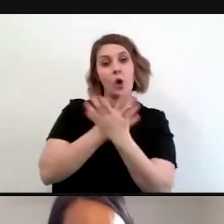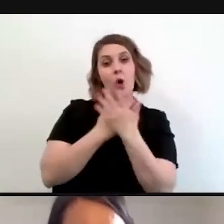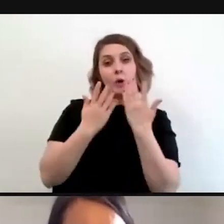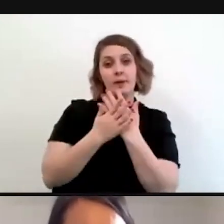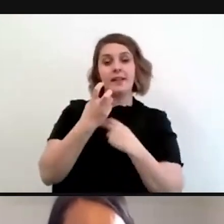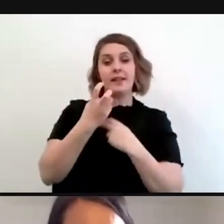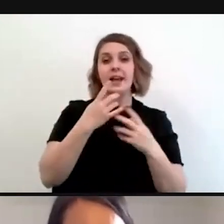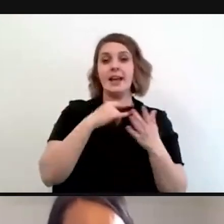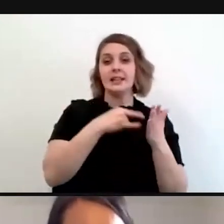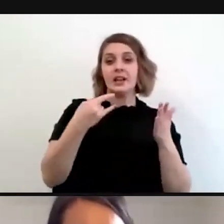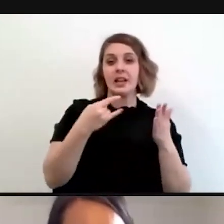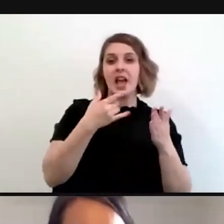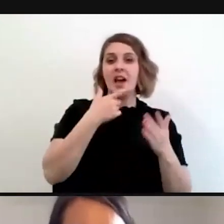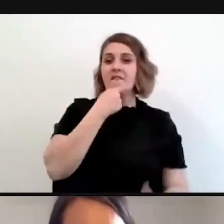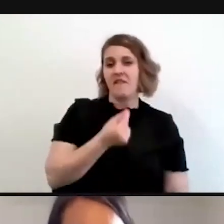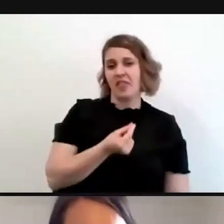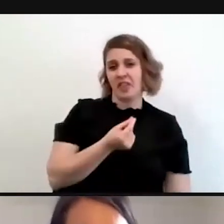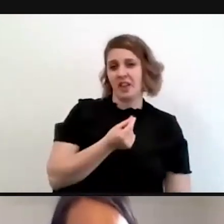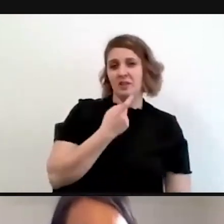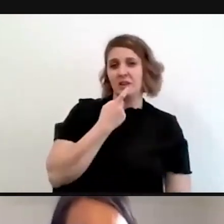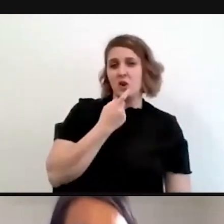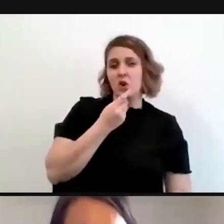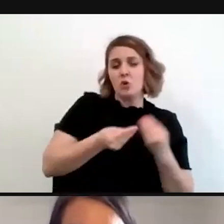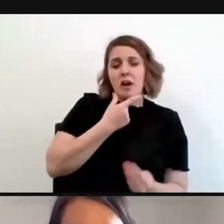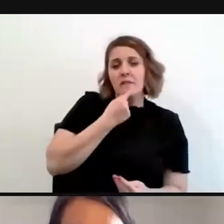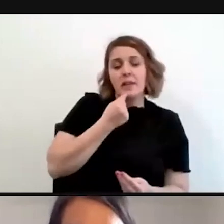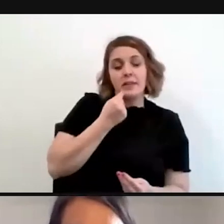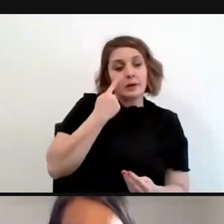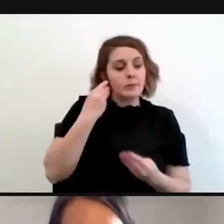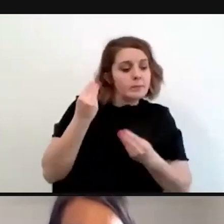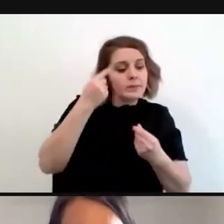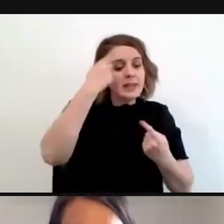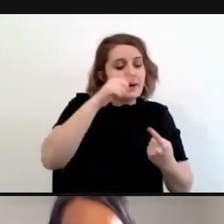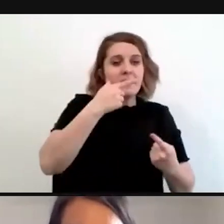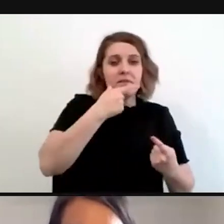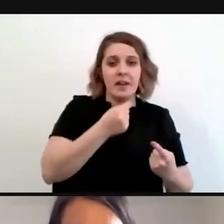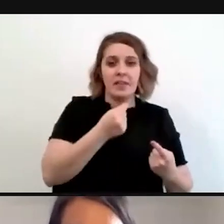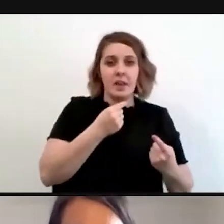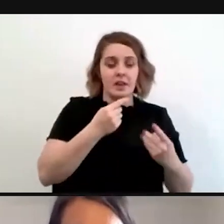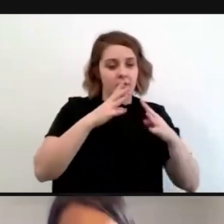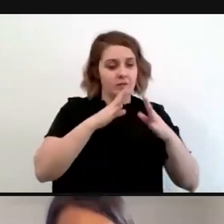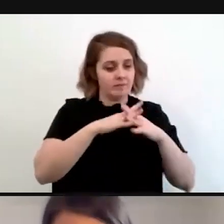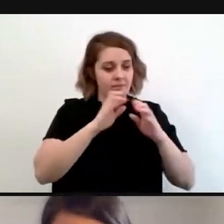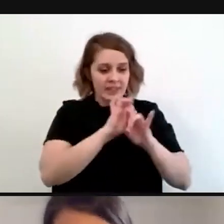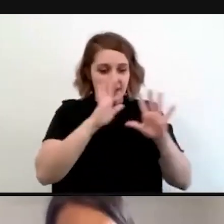tecnologías sencillas, fáciles de usar, intuitivas, con buena arquitectura,